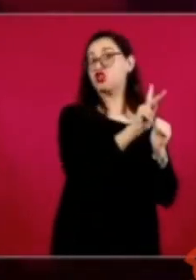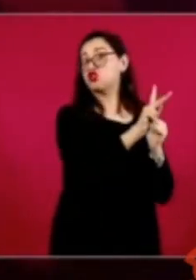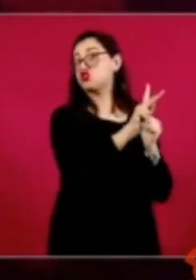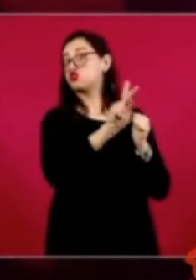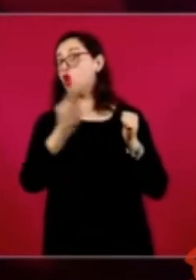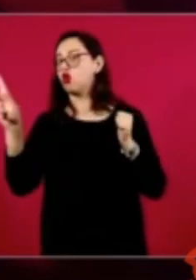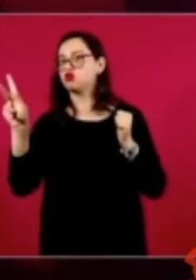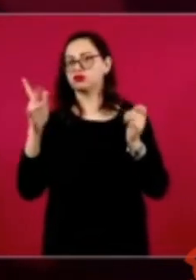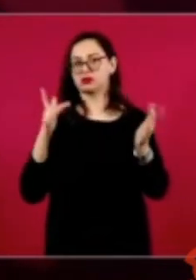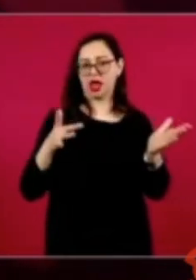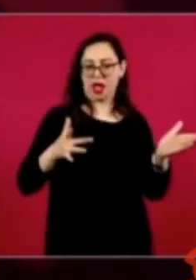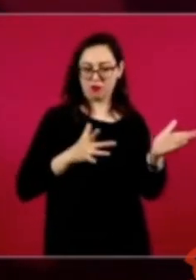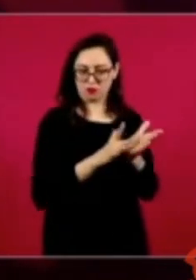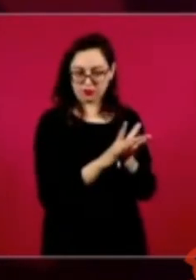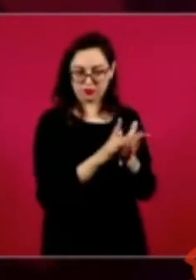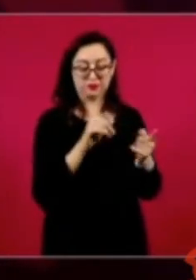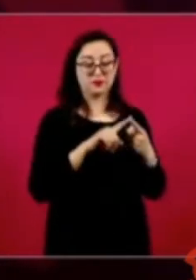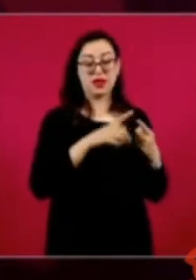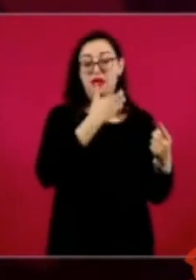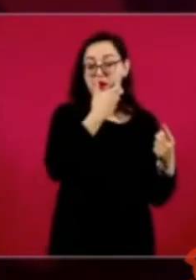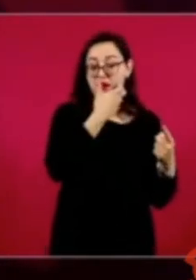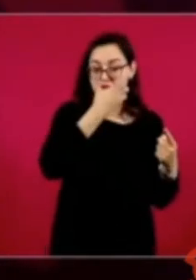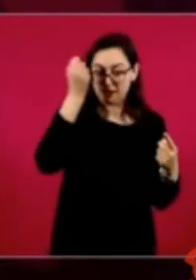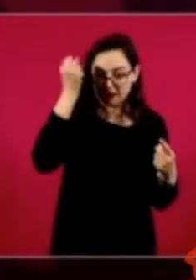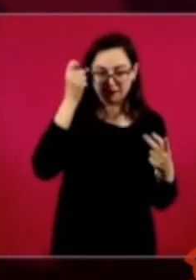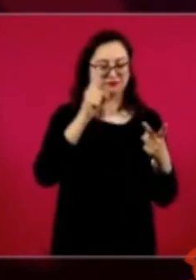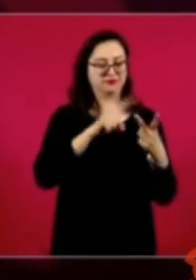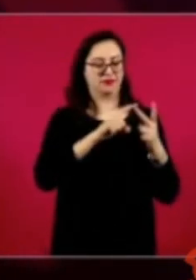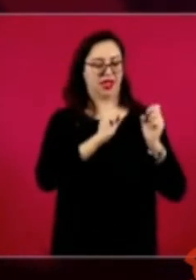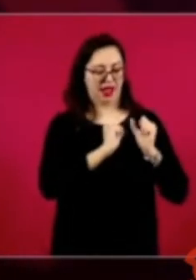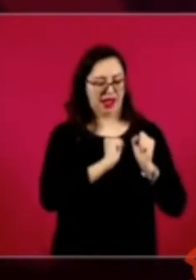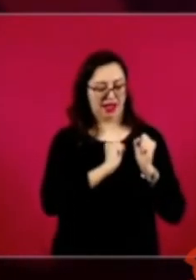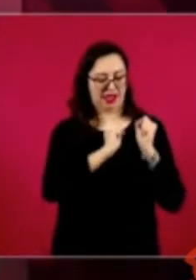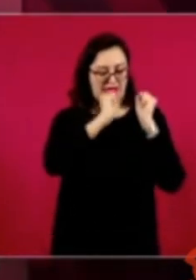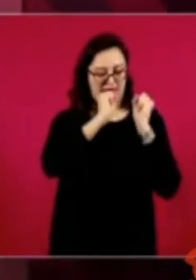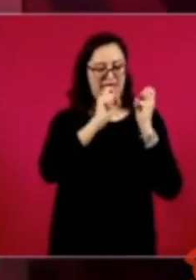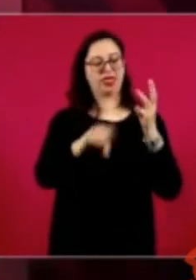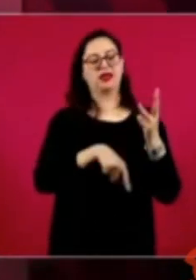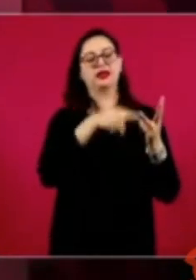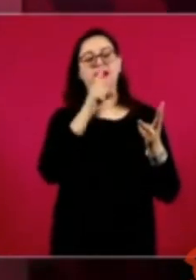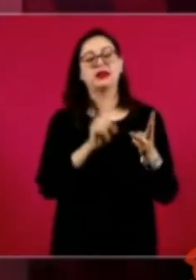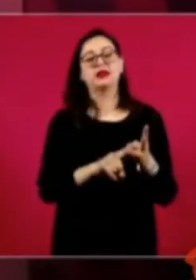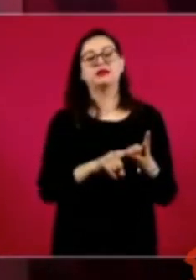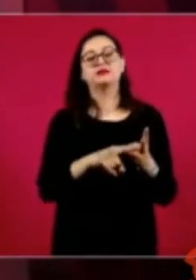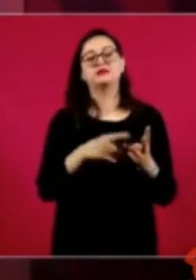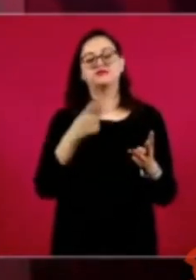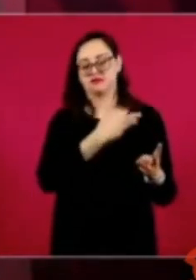o sea, el tapado, el dedazo, la cargada,